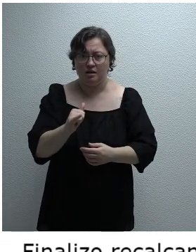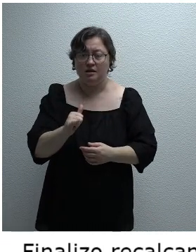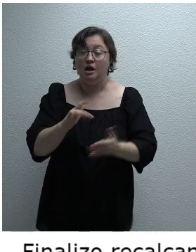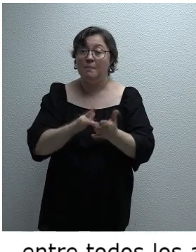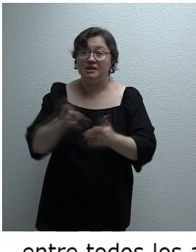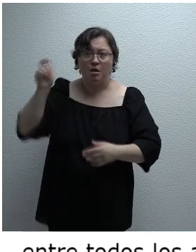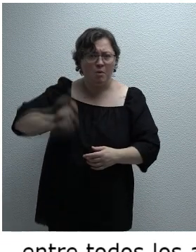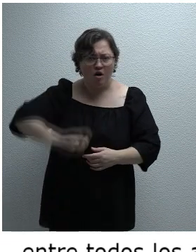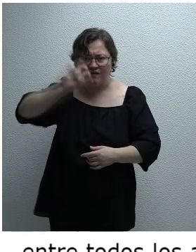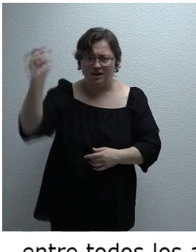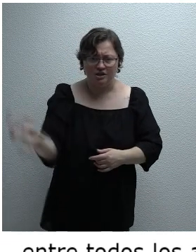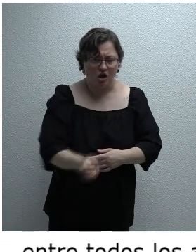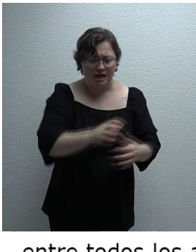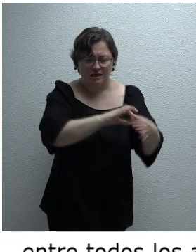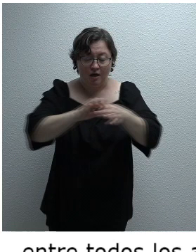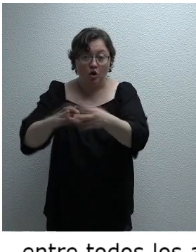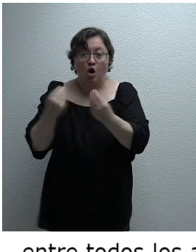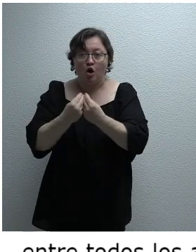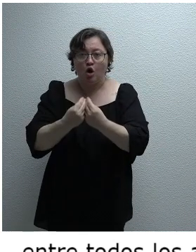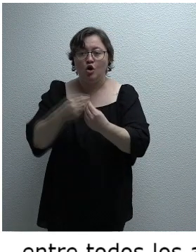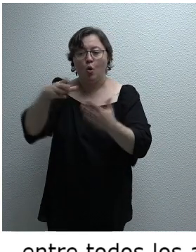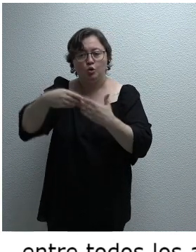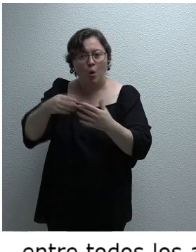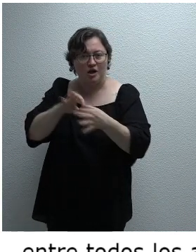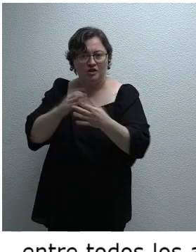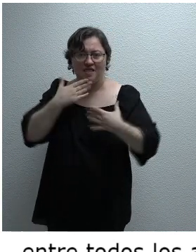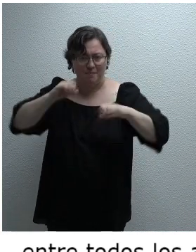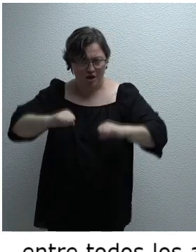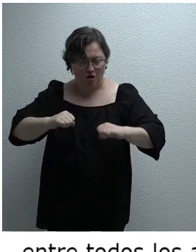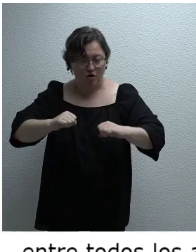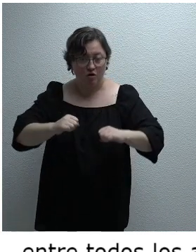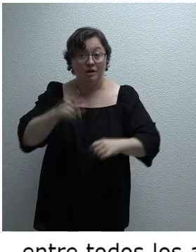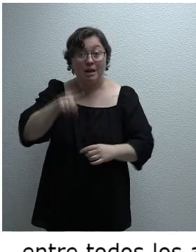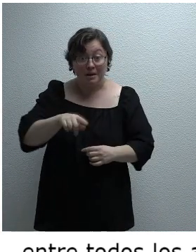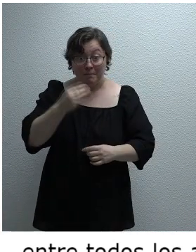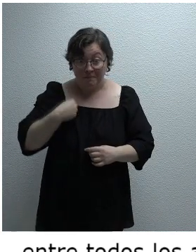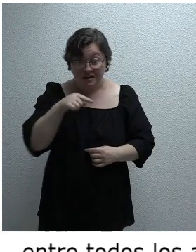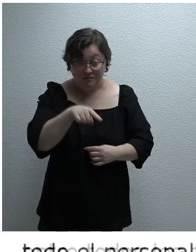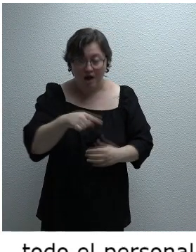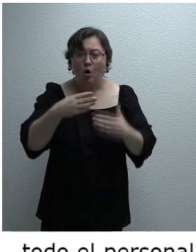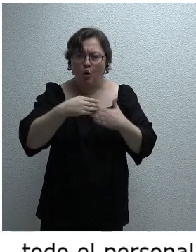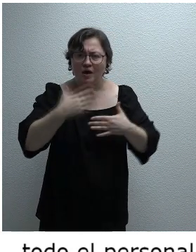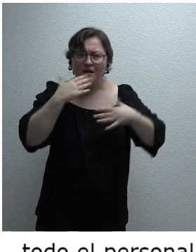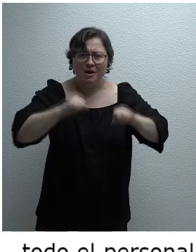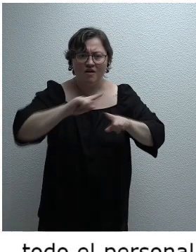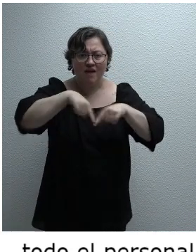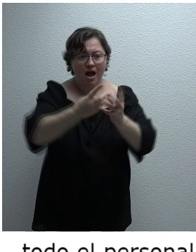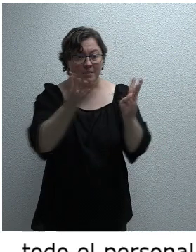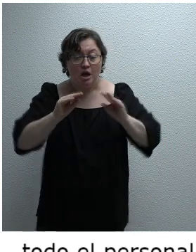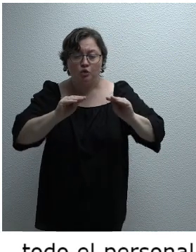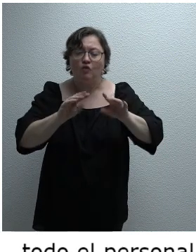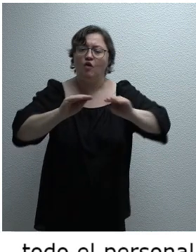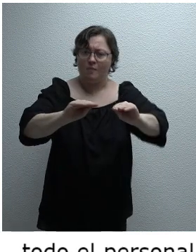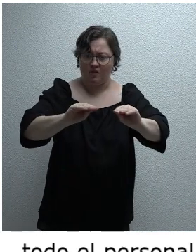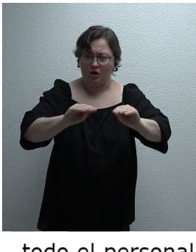personal profesional relacionado con los destinatarios, y también sobre las personas destinatarias y sus familiares, con